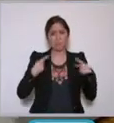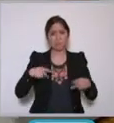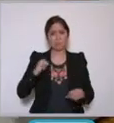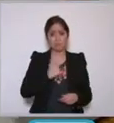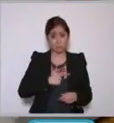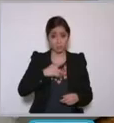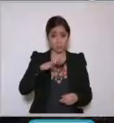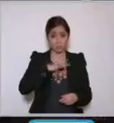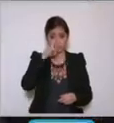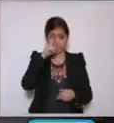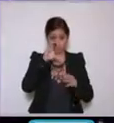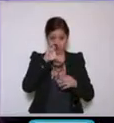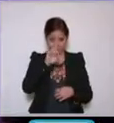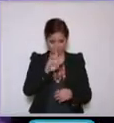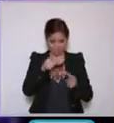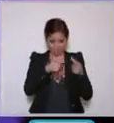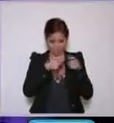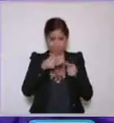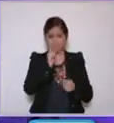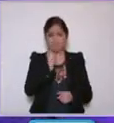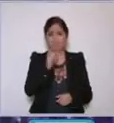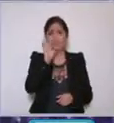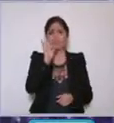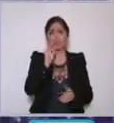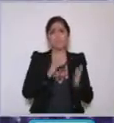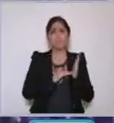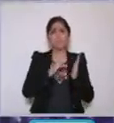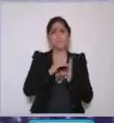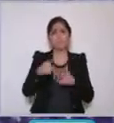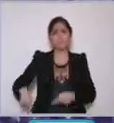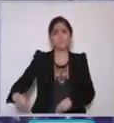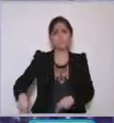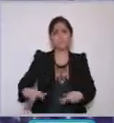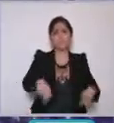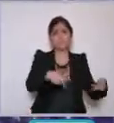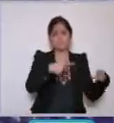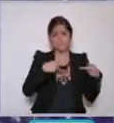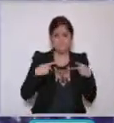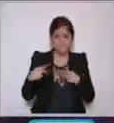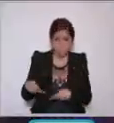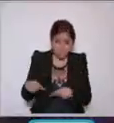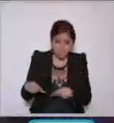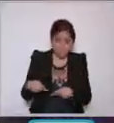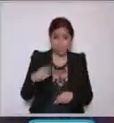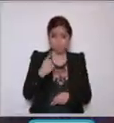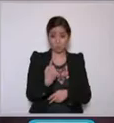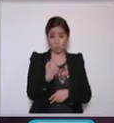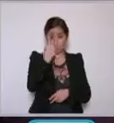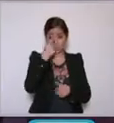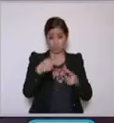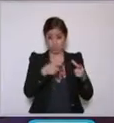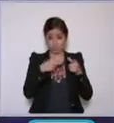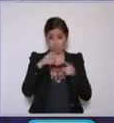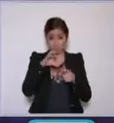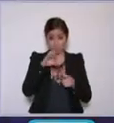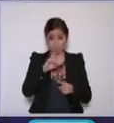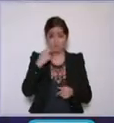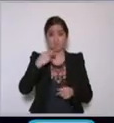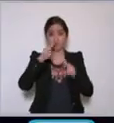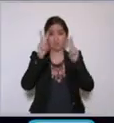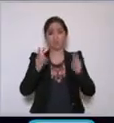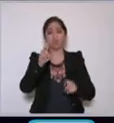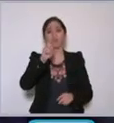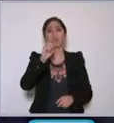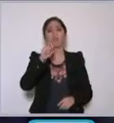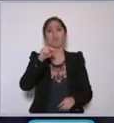Tienen un disco que, mira, han vendido 40 millones de discos. Más de 40 millones de discos. De un solo disco, ¿Dónde jugarán los niños?